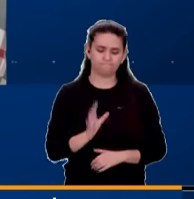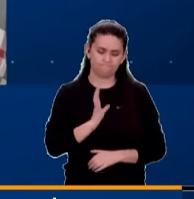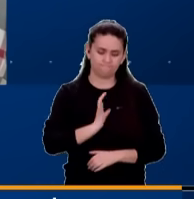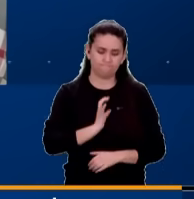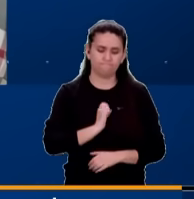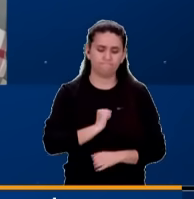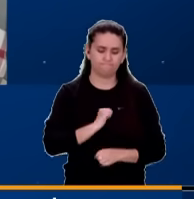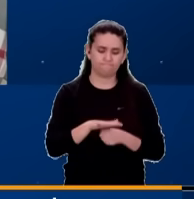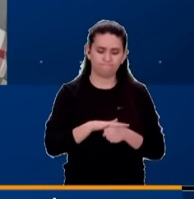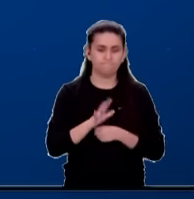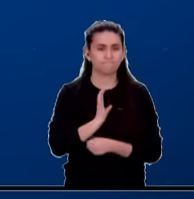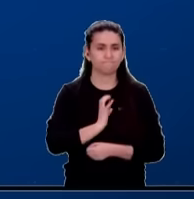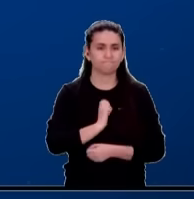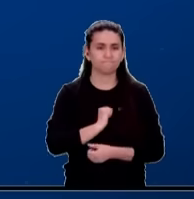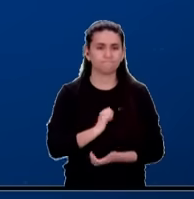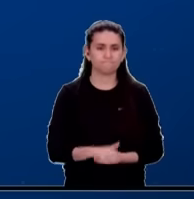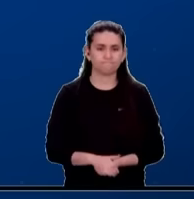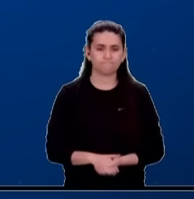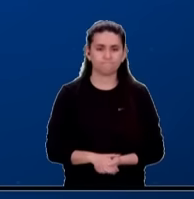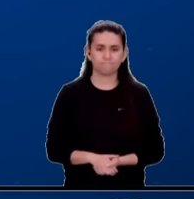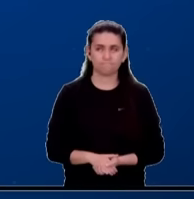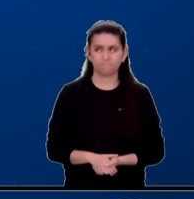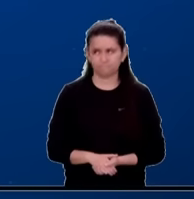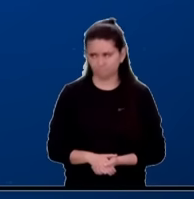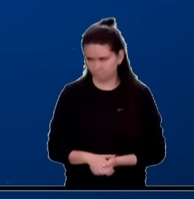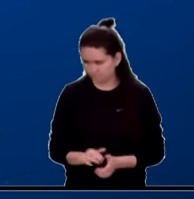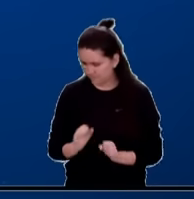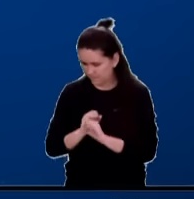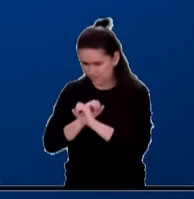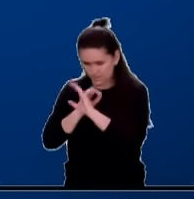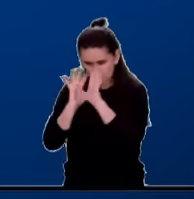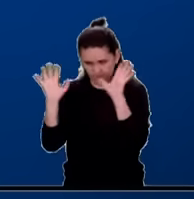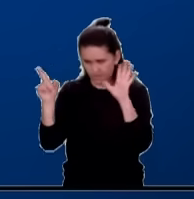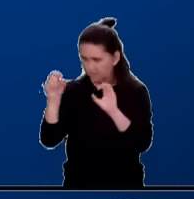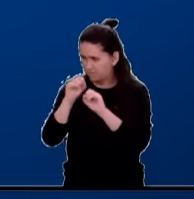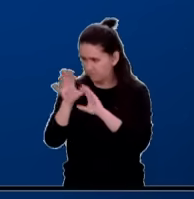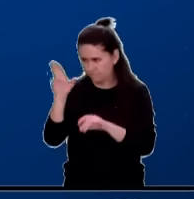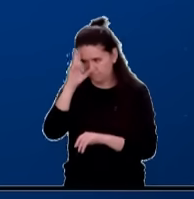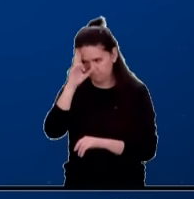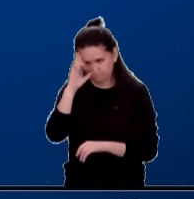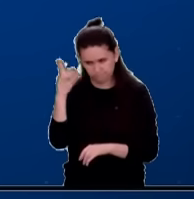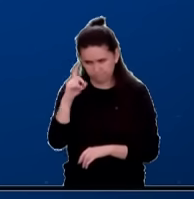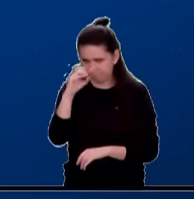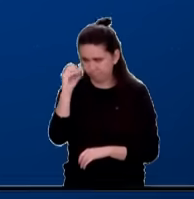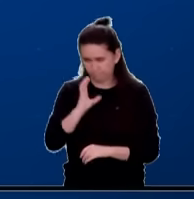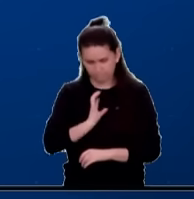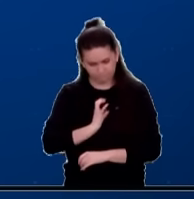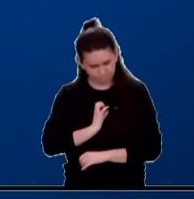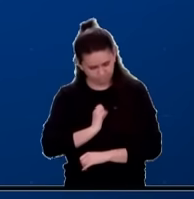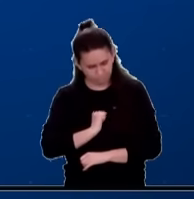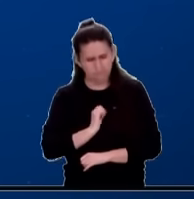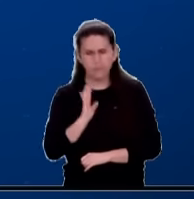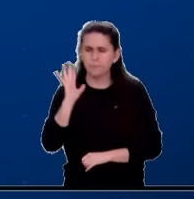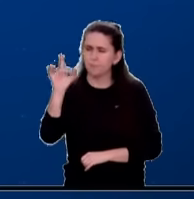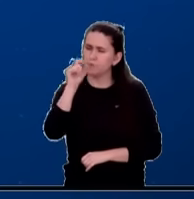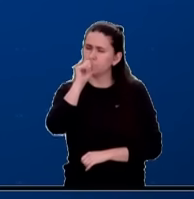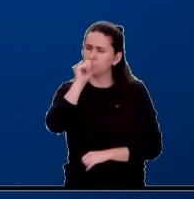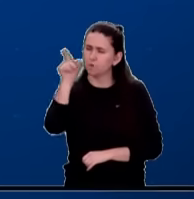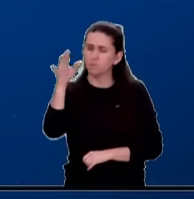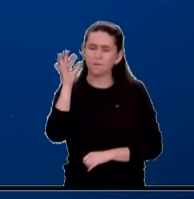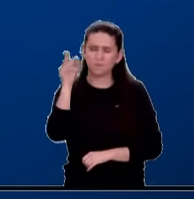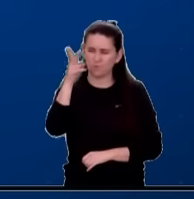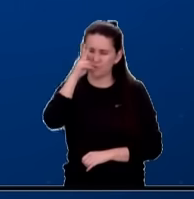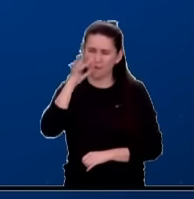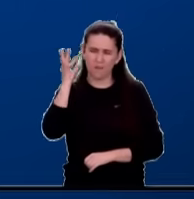lamentable. Claro, completamente lamentable, señor Genaro. Ahora, ¿ella acostumbraba a ir a esa tienda,